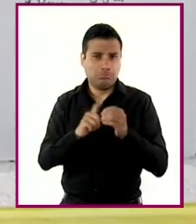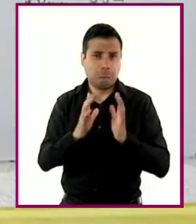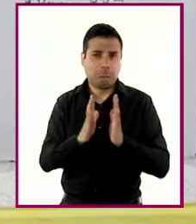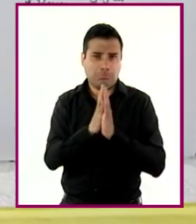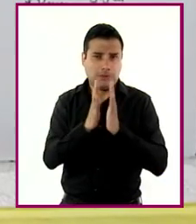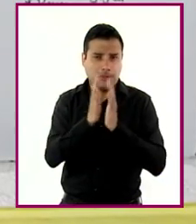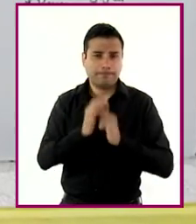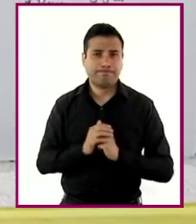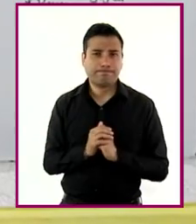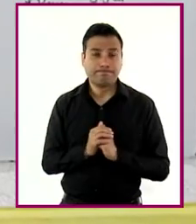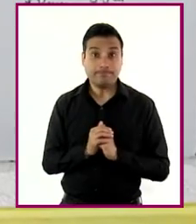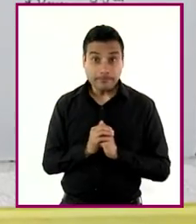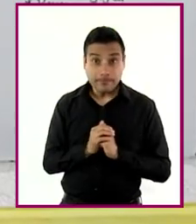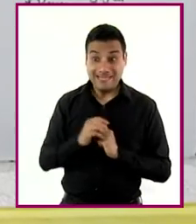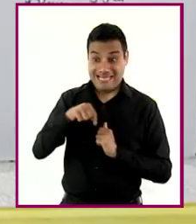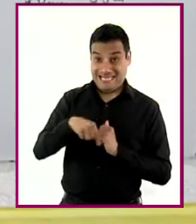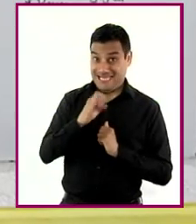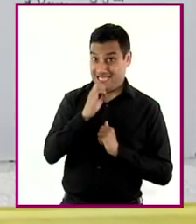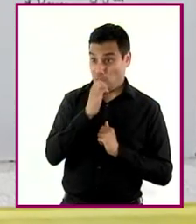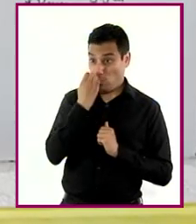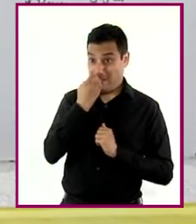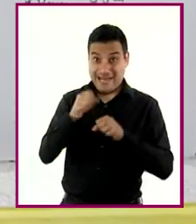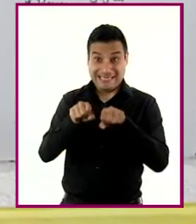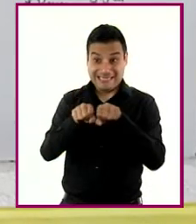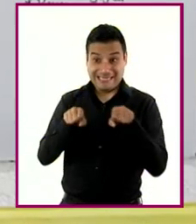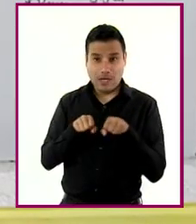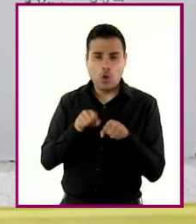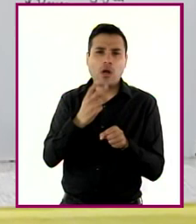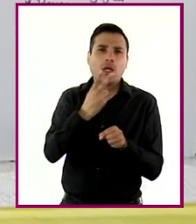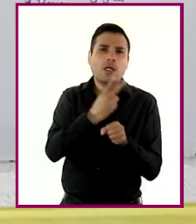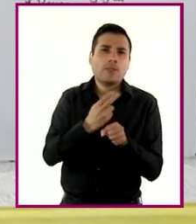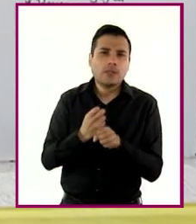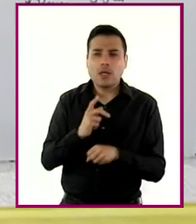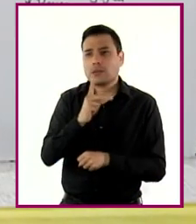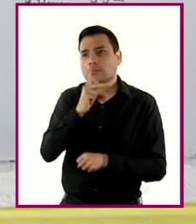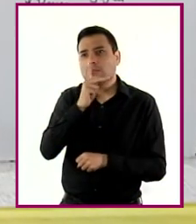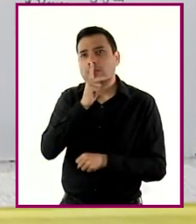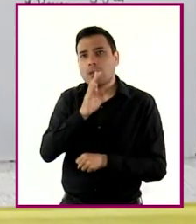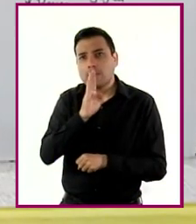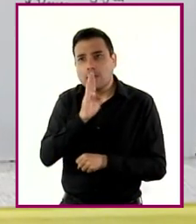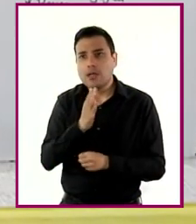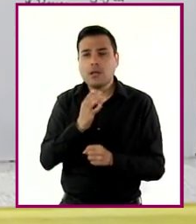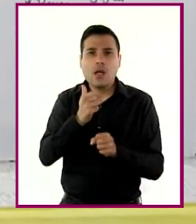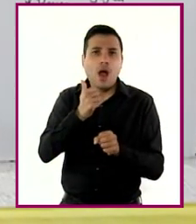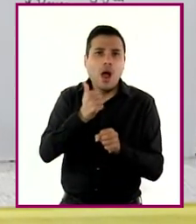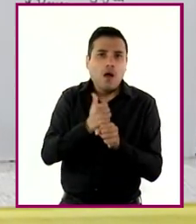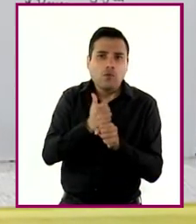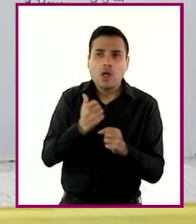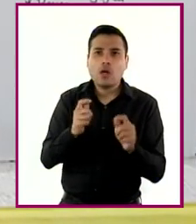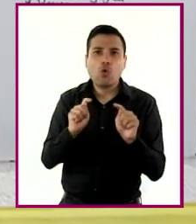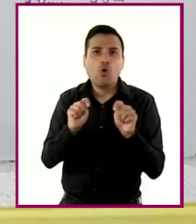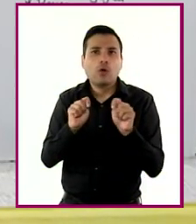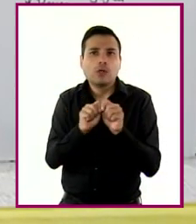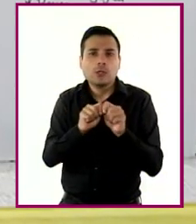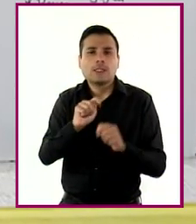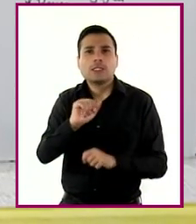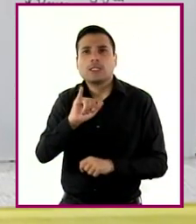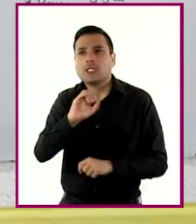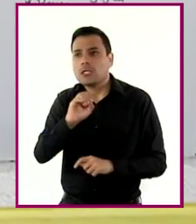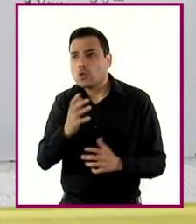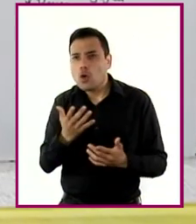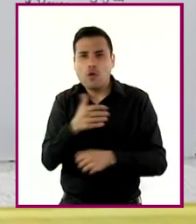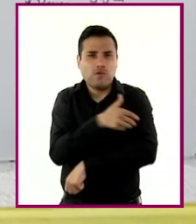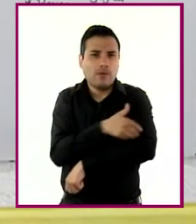el aula se invita a padres de familia, abuelitos, tíos y familiares a narrar